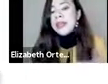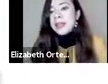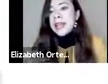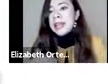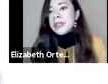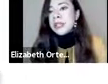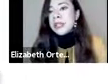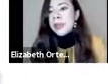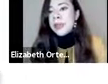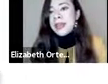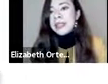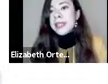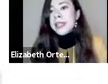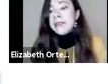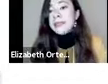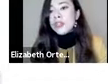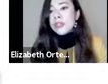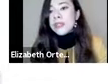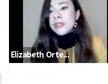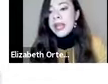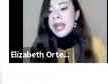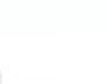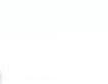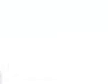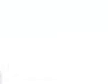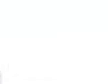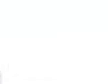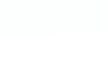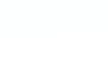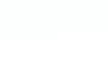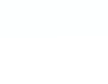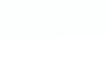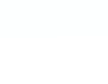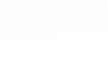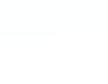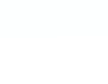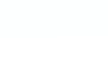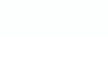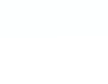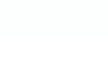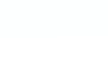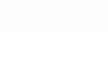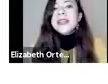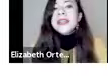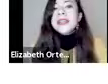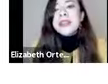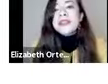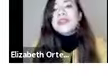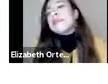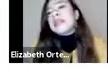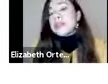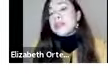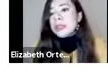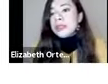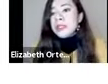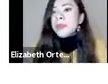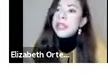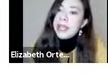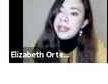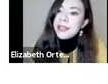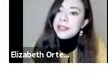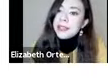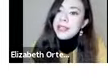poder realizar sus actividades en visión cercana. Ajá. Ahora, también no solamente son estos